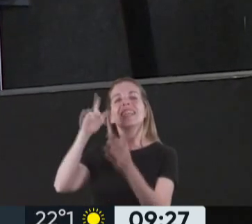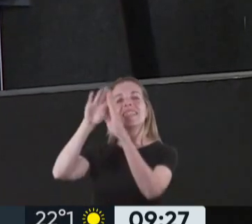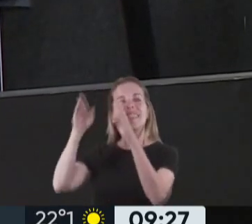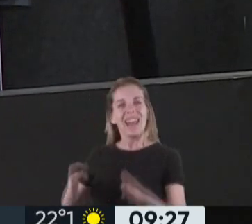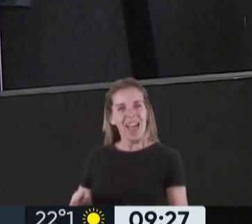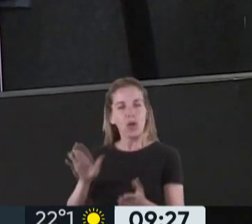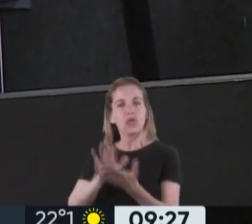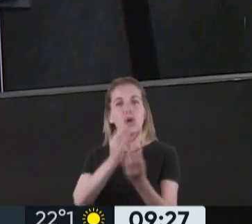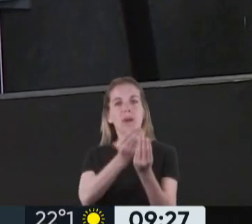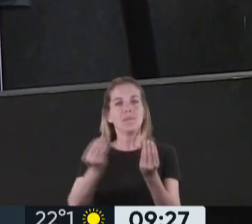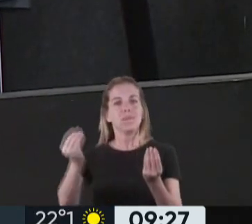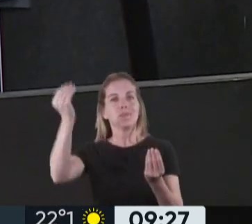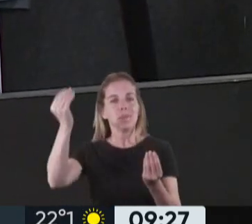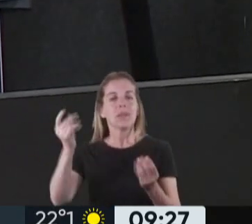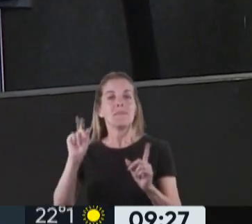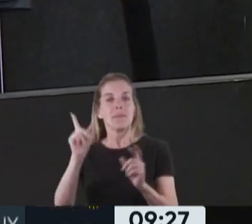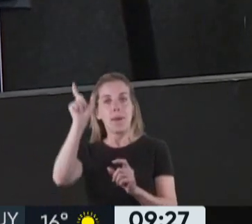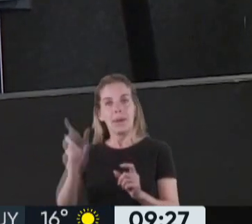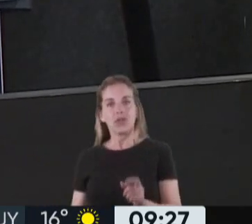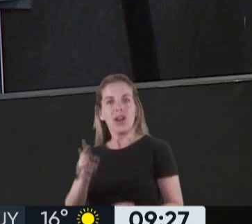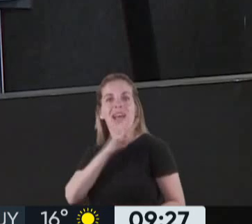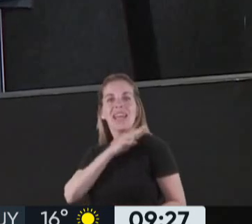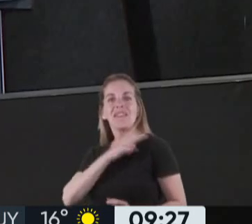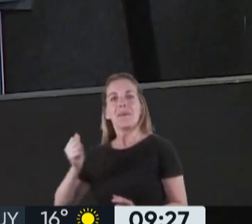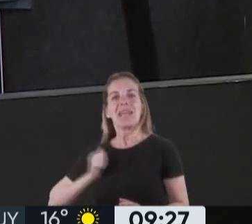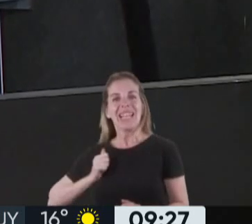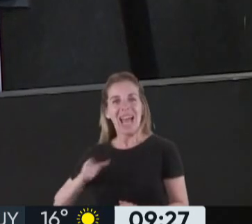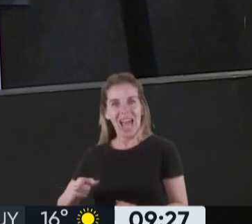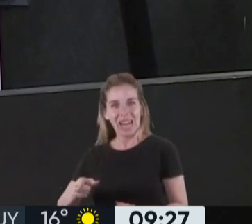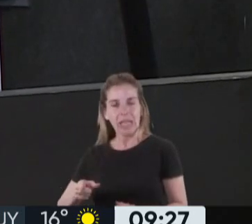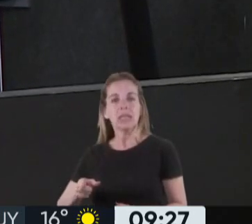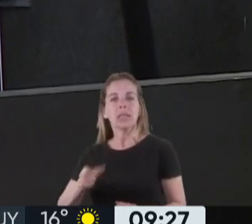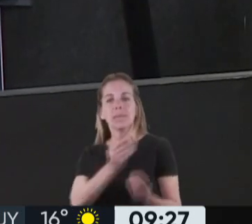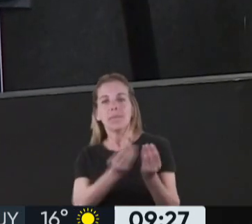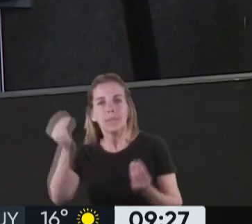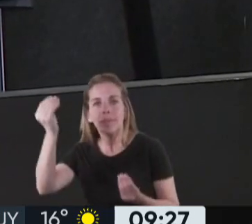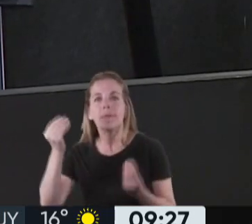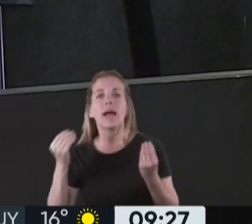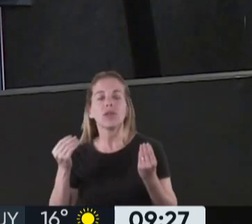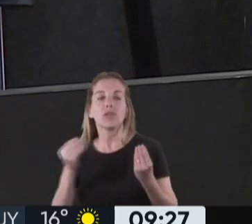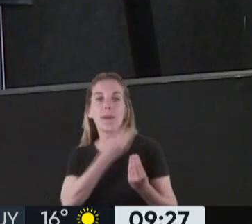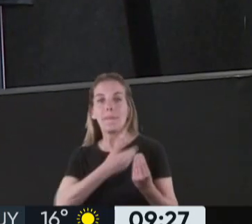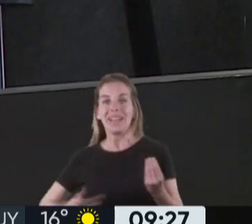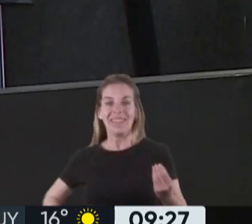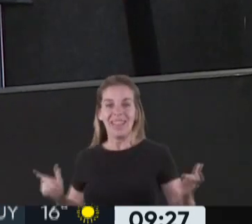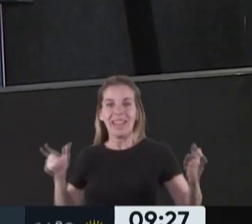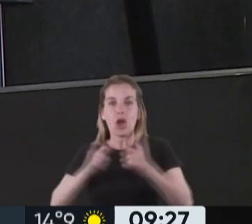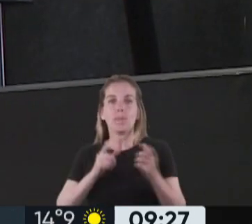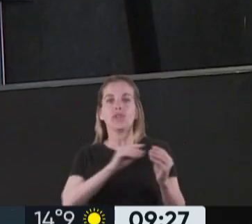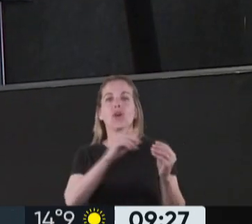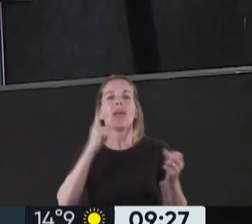el jefe de la Casa Militar, Alejandro Guglielmi, y la presidenta de la Comisión de Acuerdos, Anabel Fernández